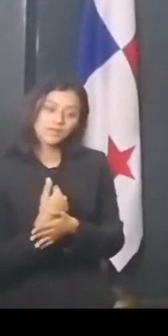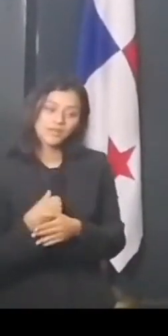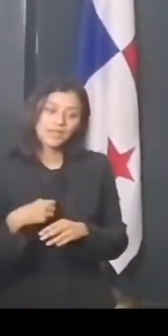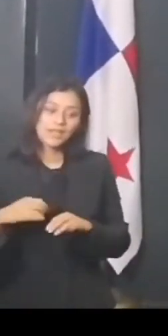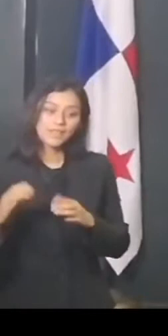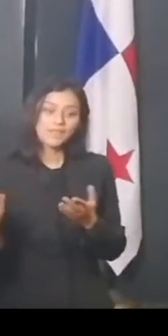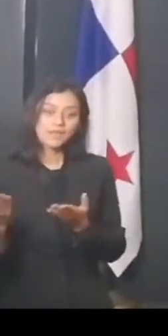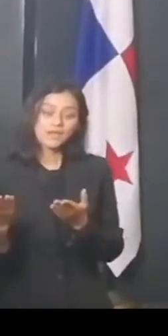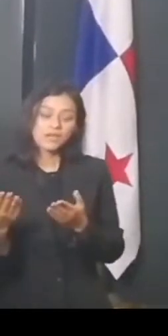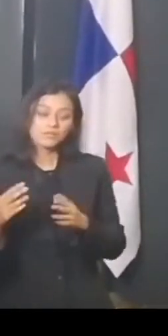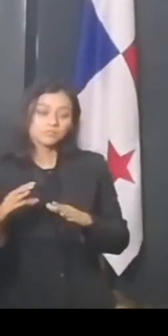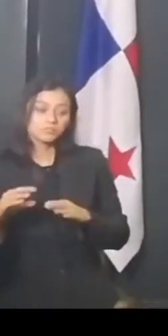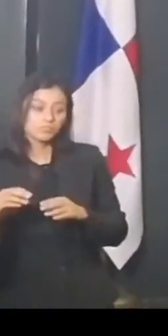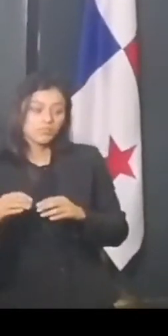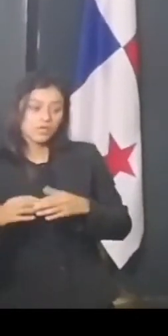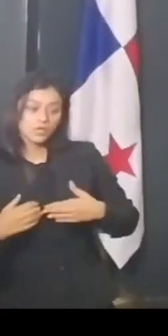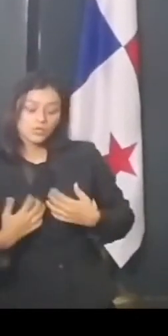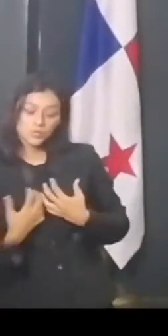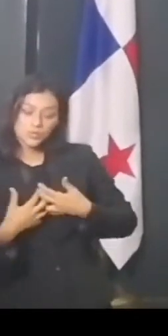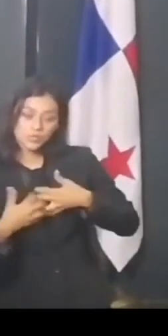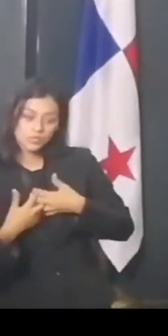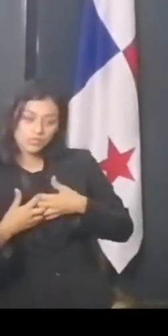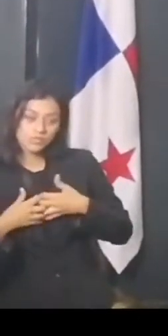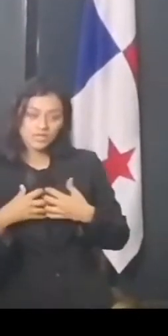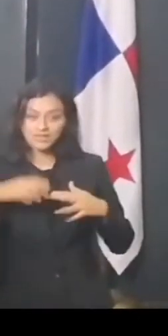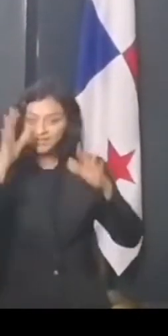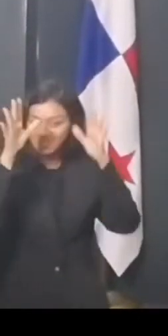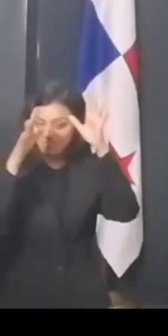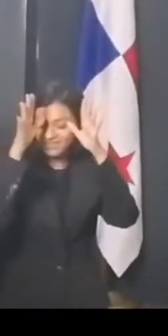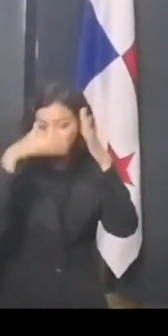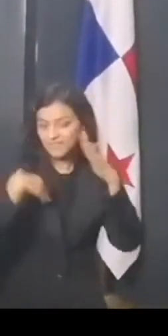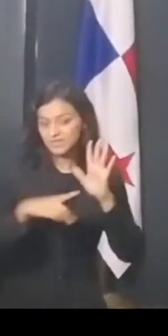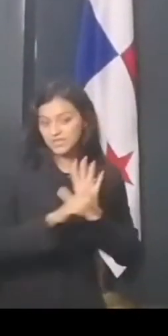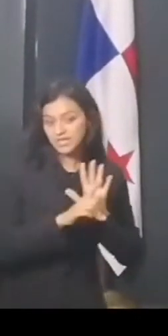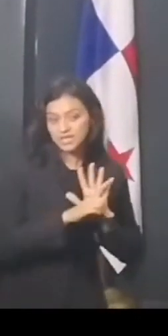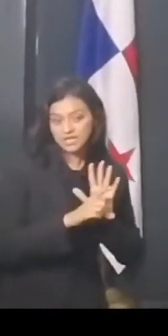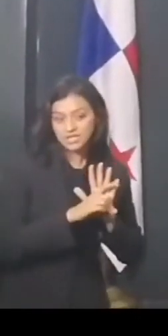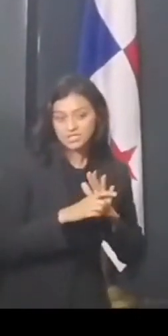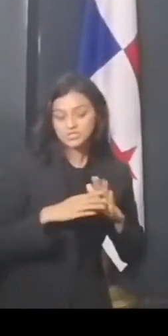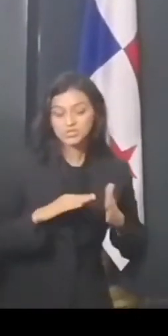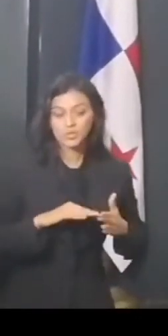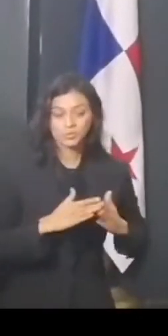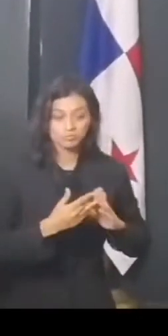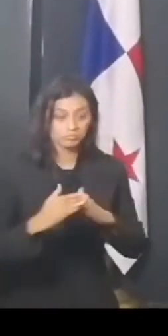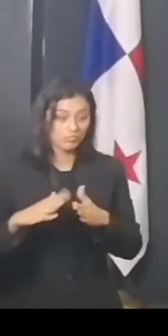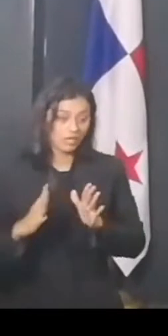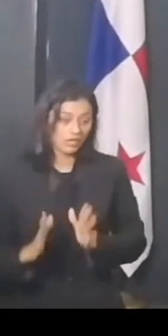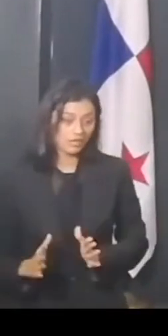industrias creativas, en materia de derechos ciudadanos y participación cultural.